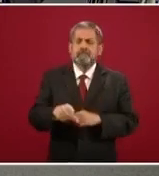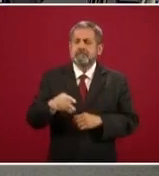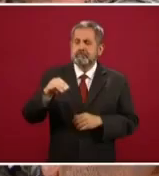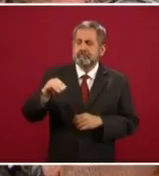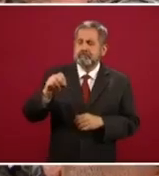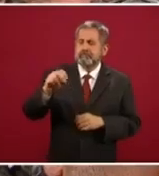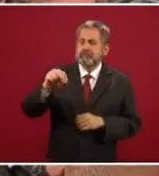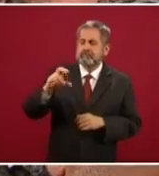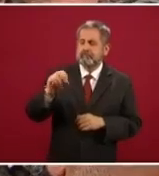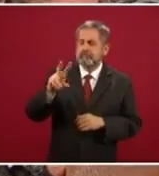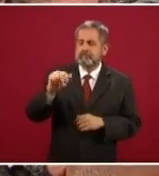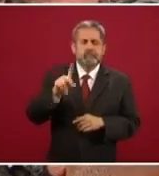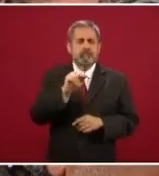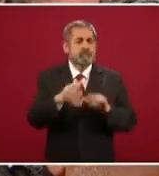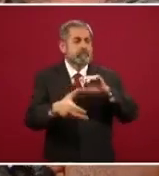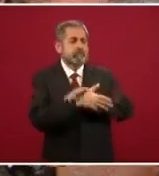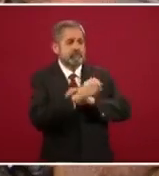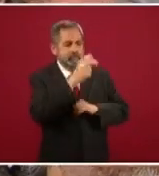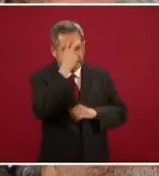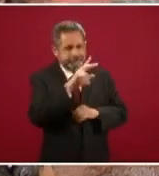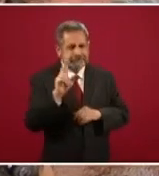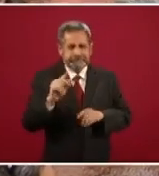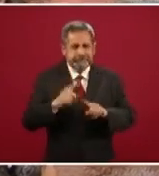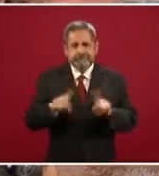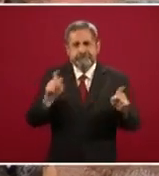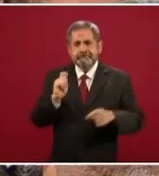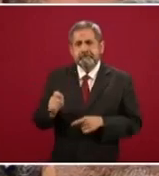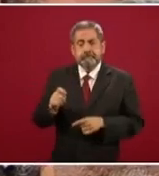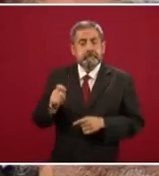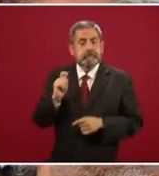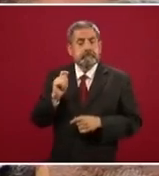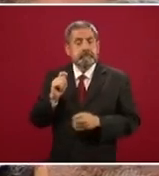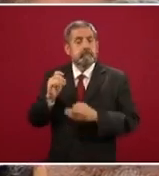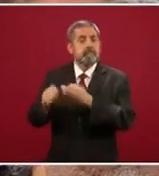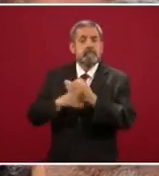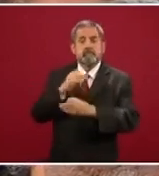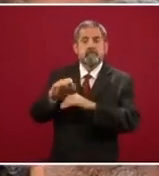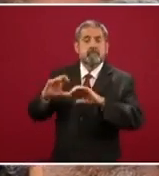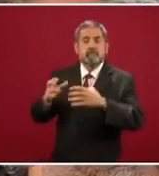el Pacto por México, sino diferente, que todos los